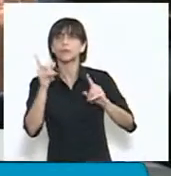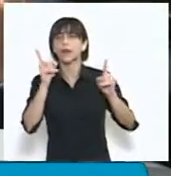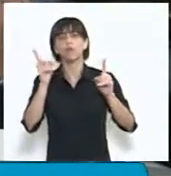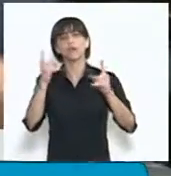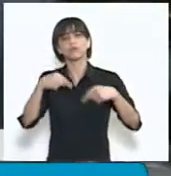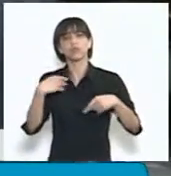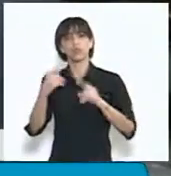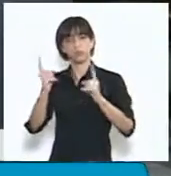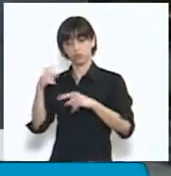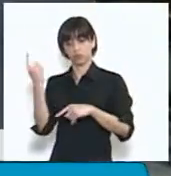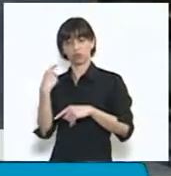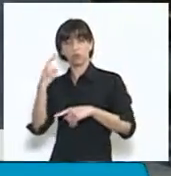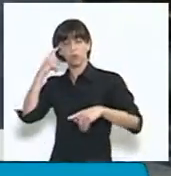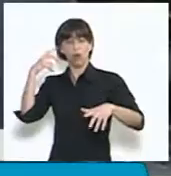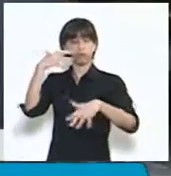día de hoy